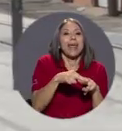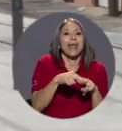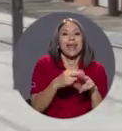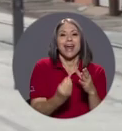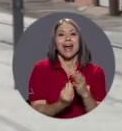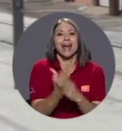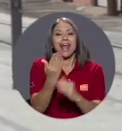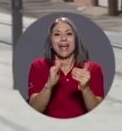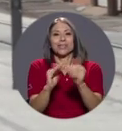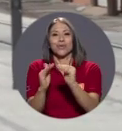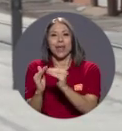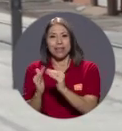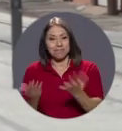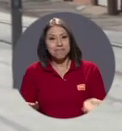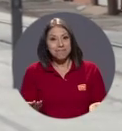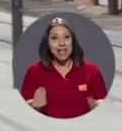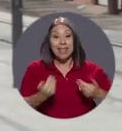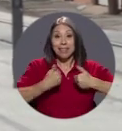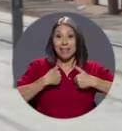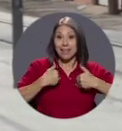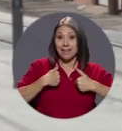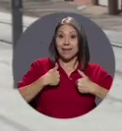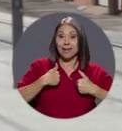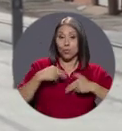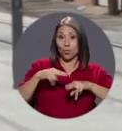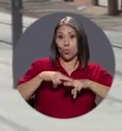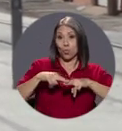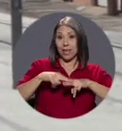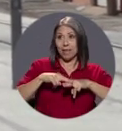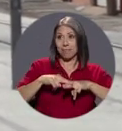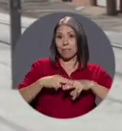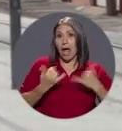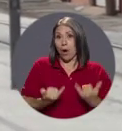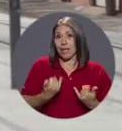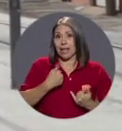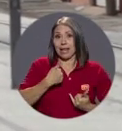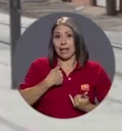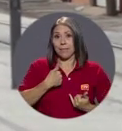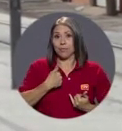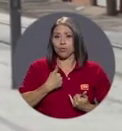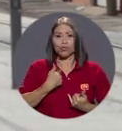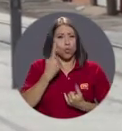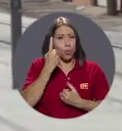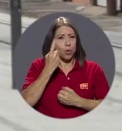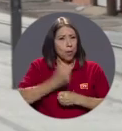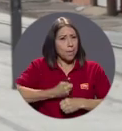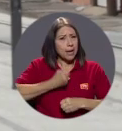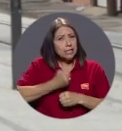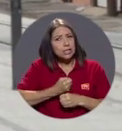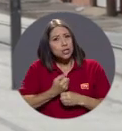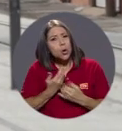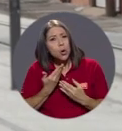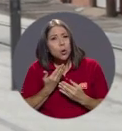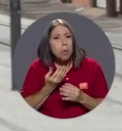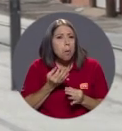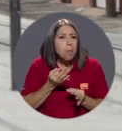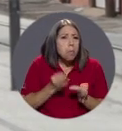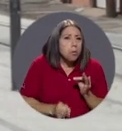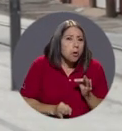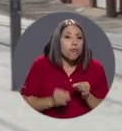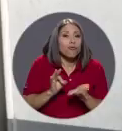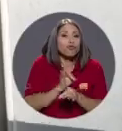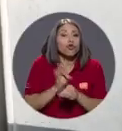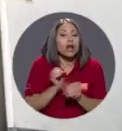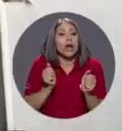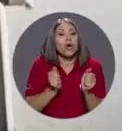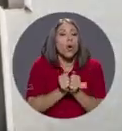ciudad, y el hecho de tener un tren, ahorita tenemos una operación que es bastante modesta, funciona con